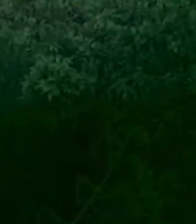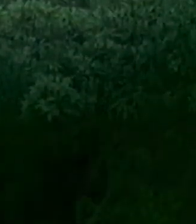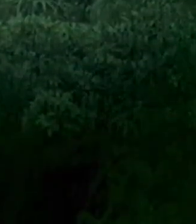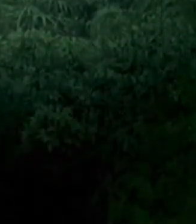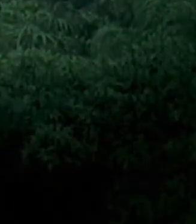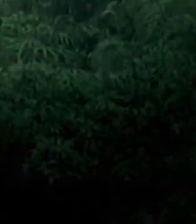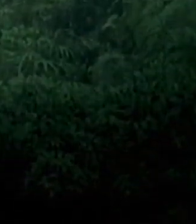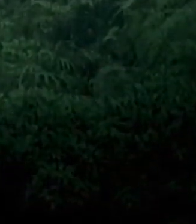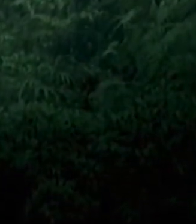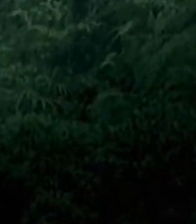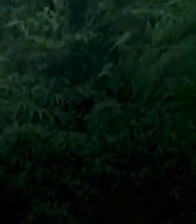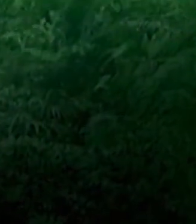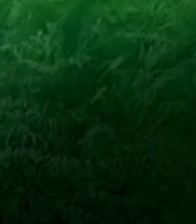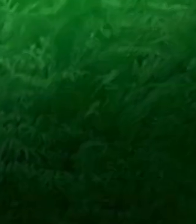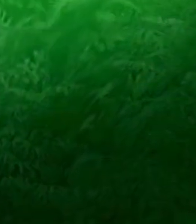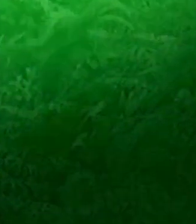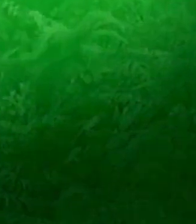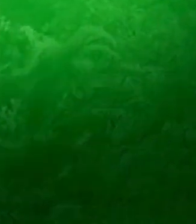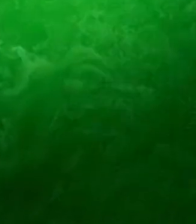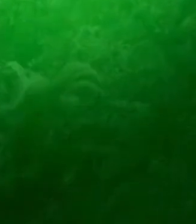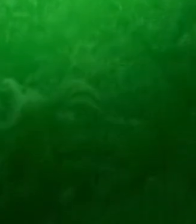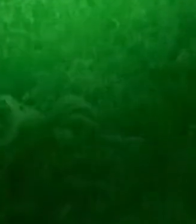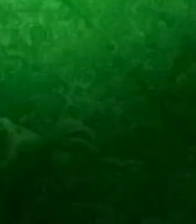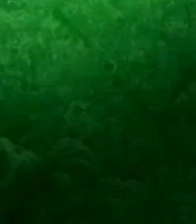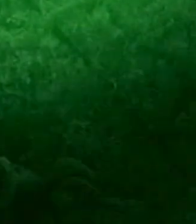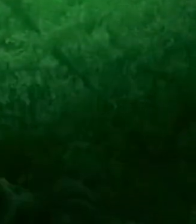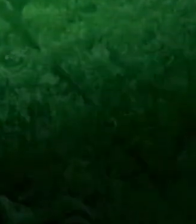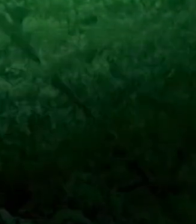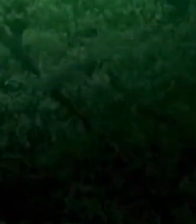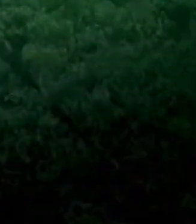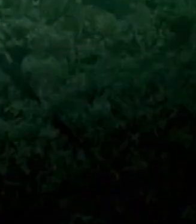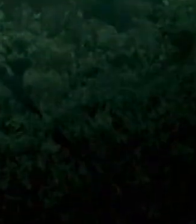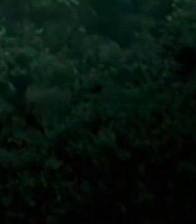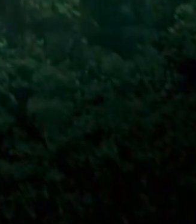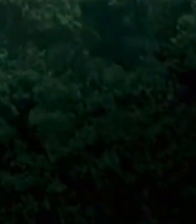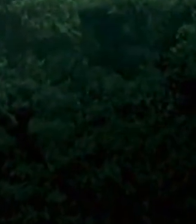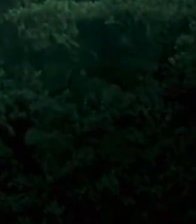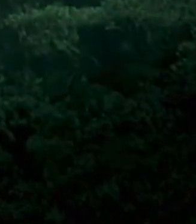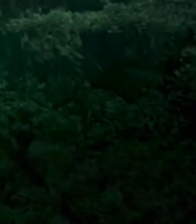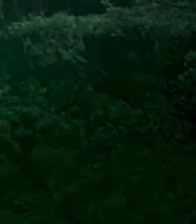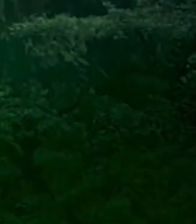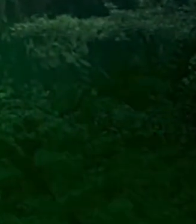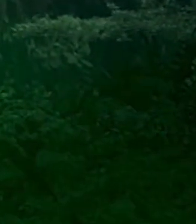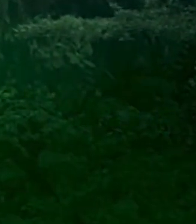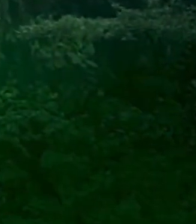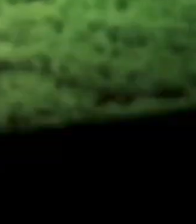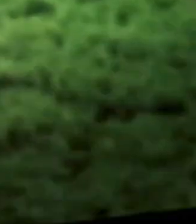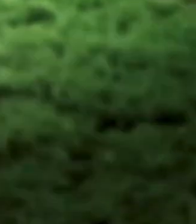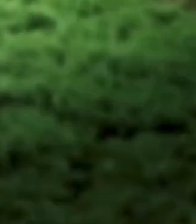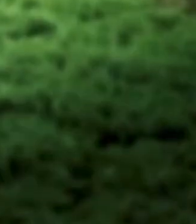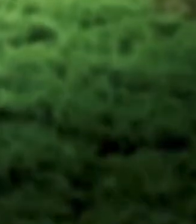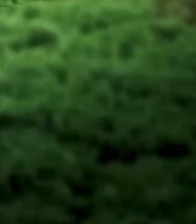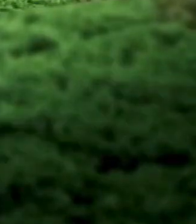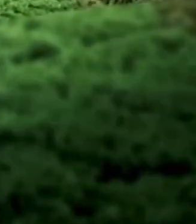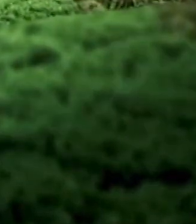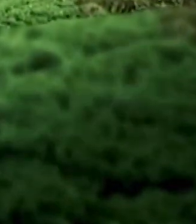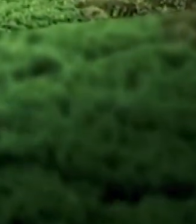Para garantizar la bancabilidad de este proyecto, recordemos que este proyecto, las inversiones totales rondan